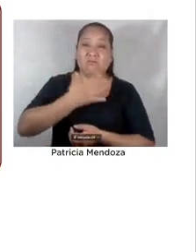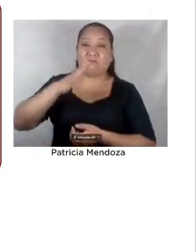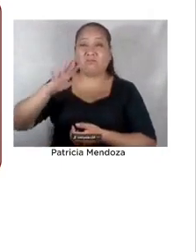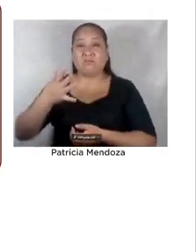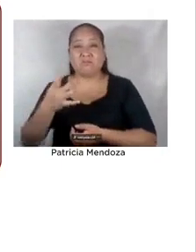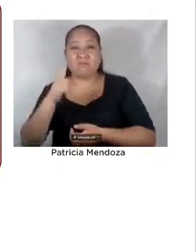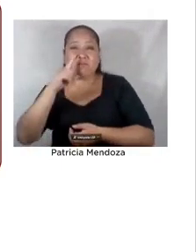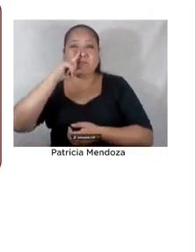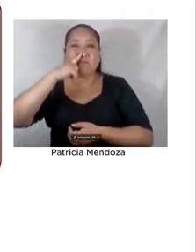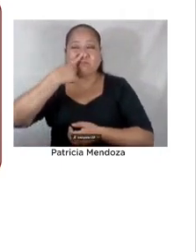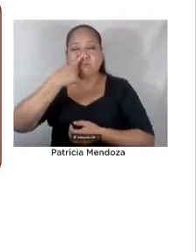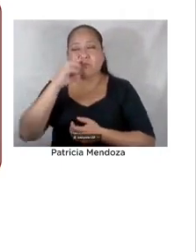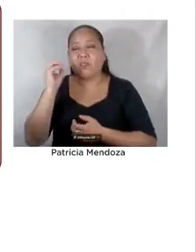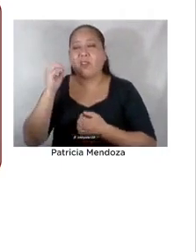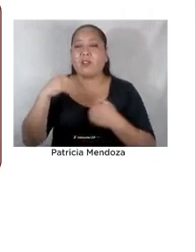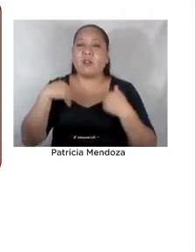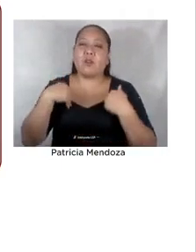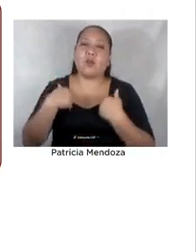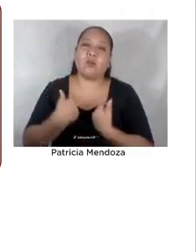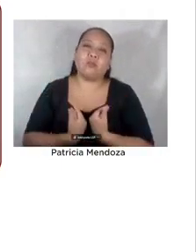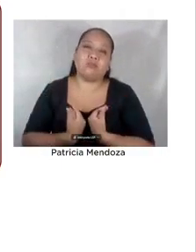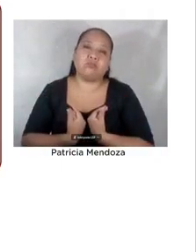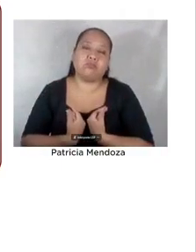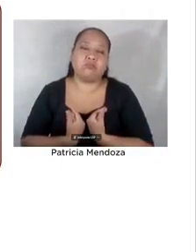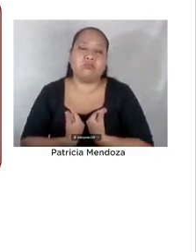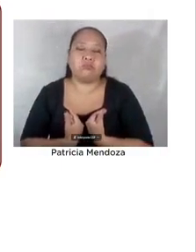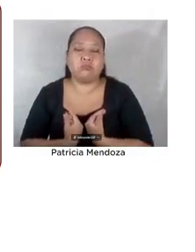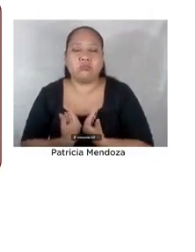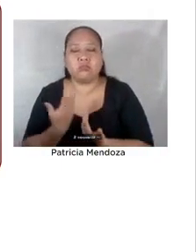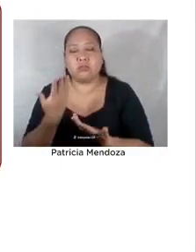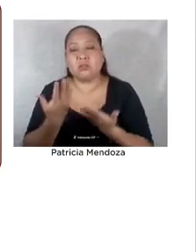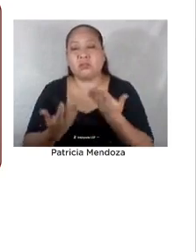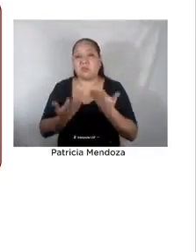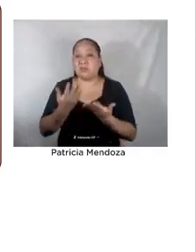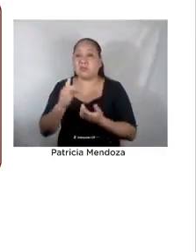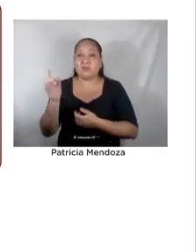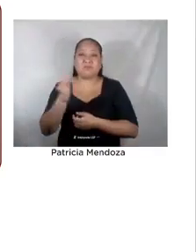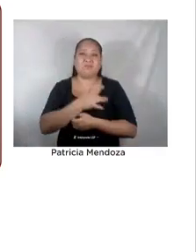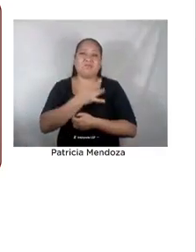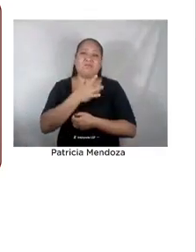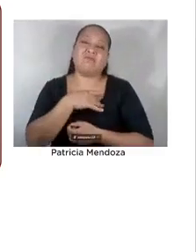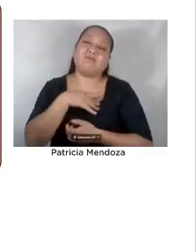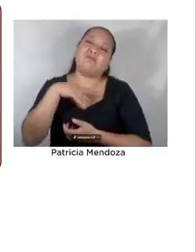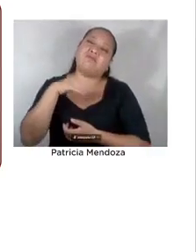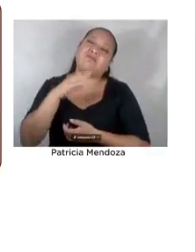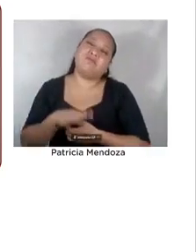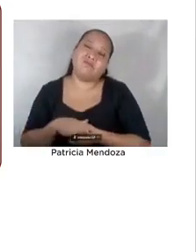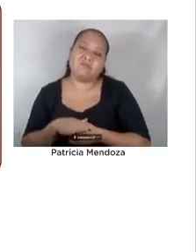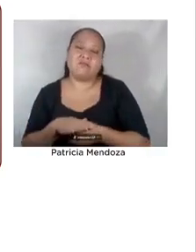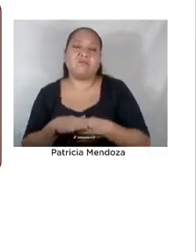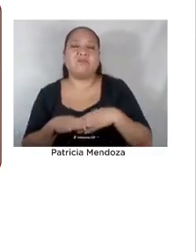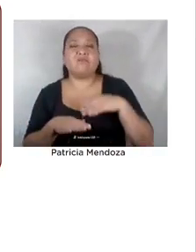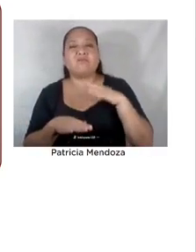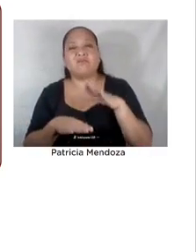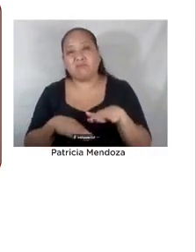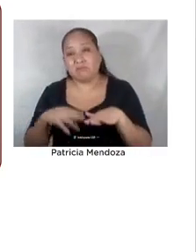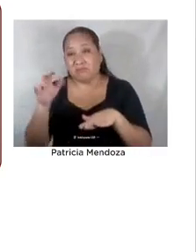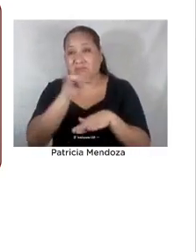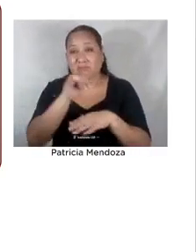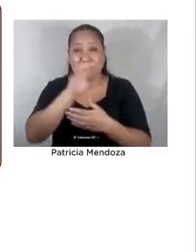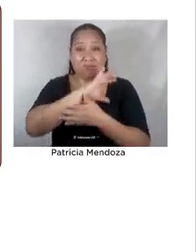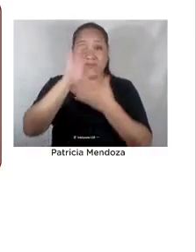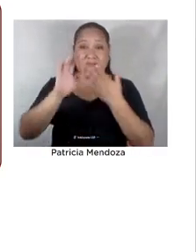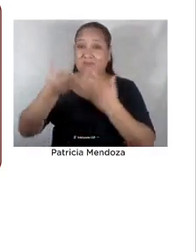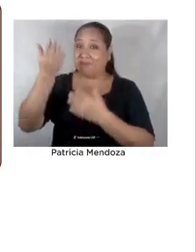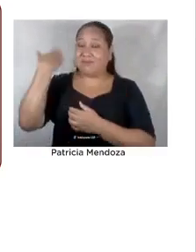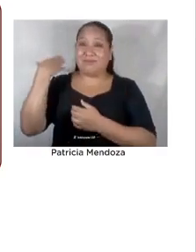o cansadas, y por ejemplo ya no tenemos la energía que antes nos podía caracterizar para